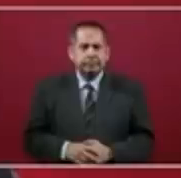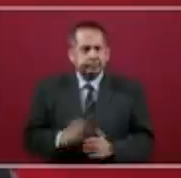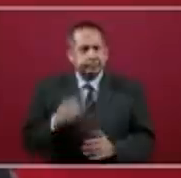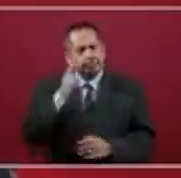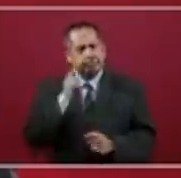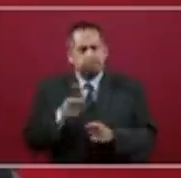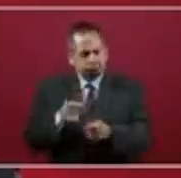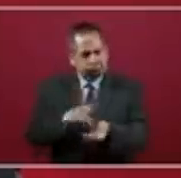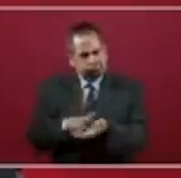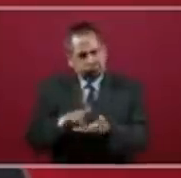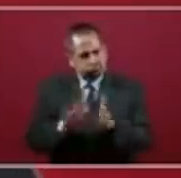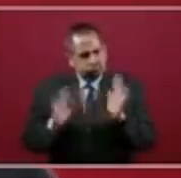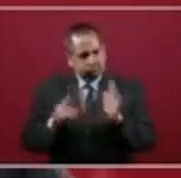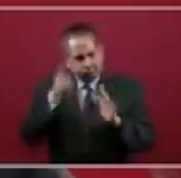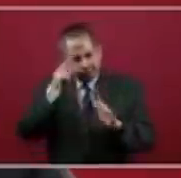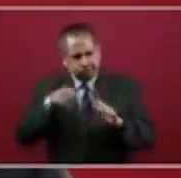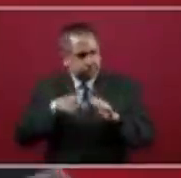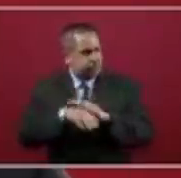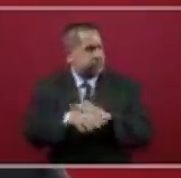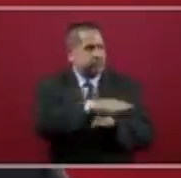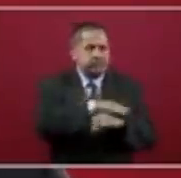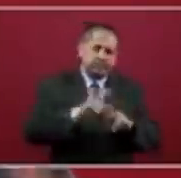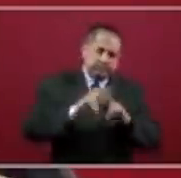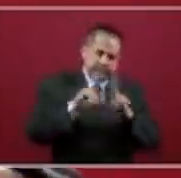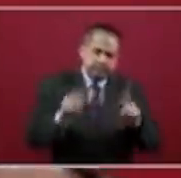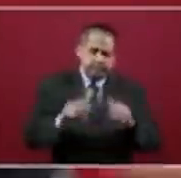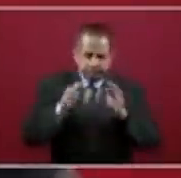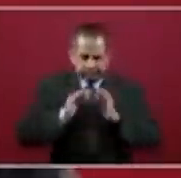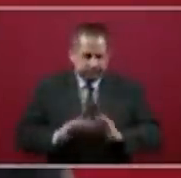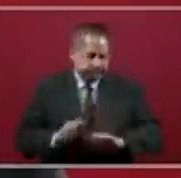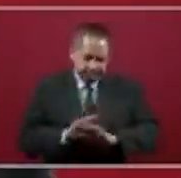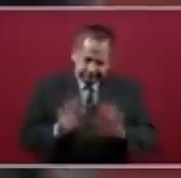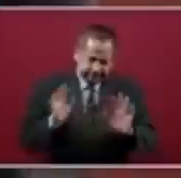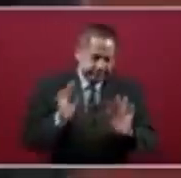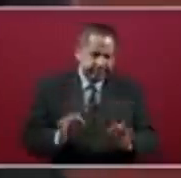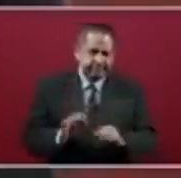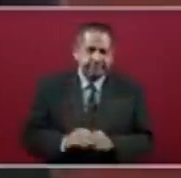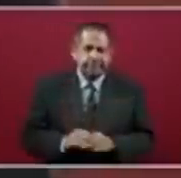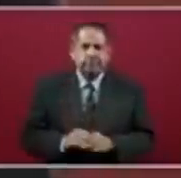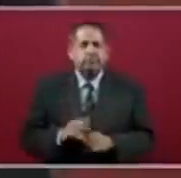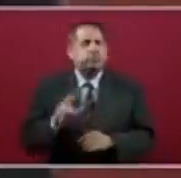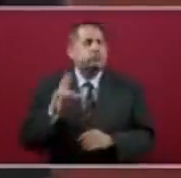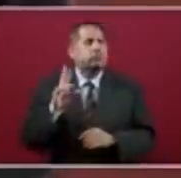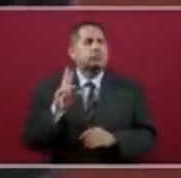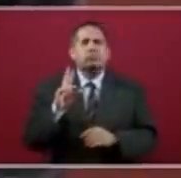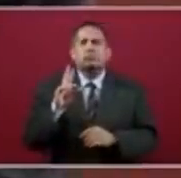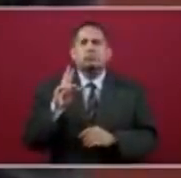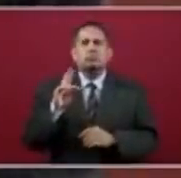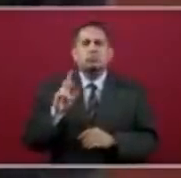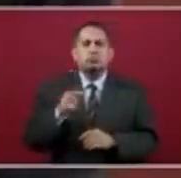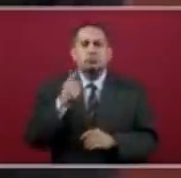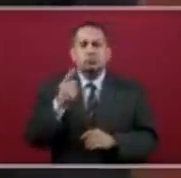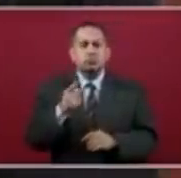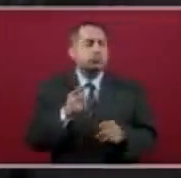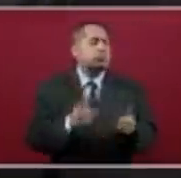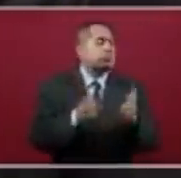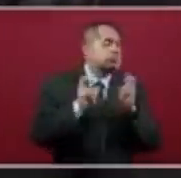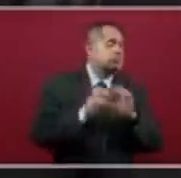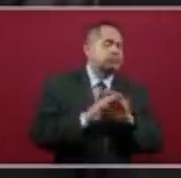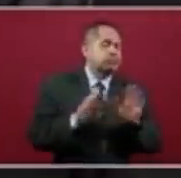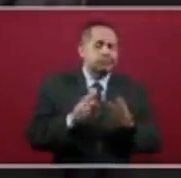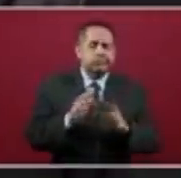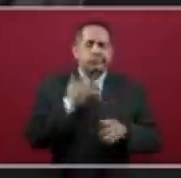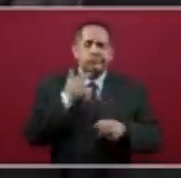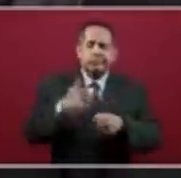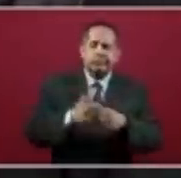para que haya paz, haya tranquilidad, que no solo no se roben